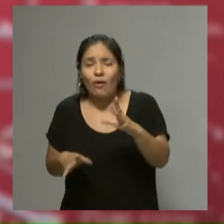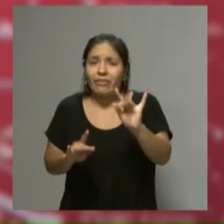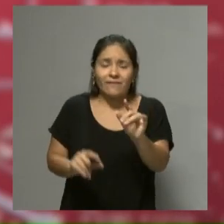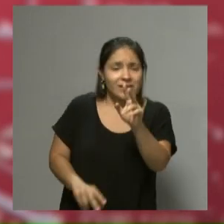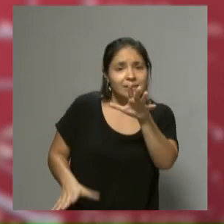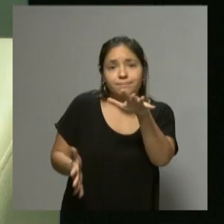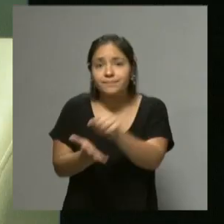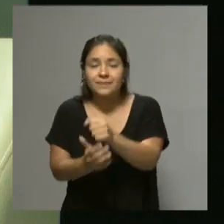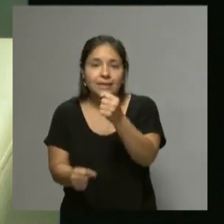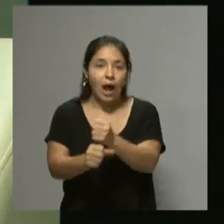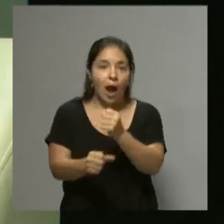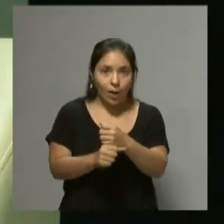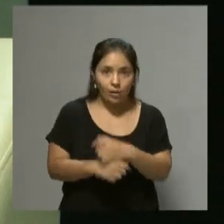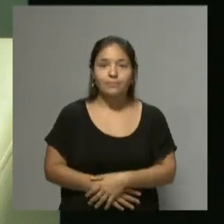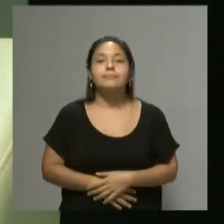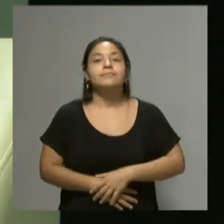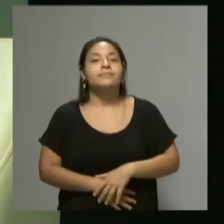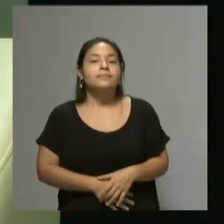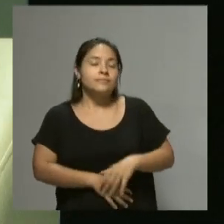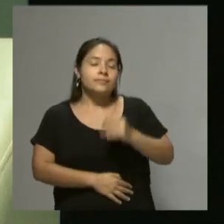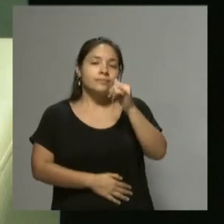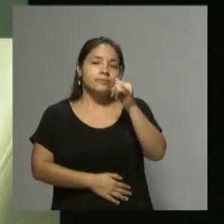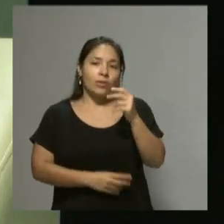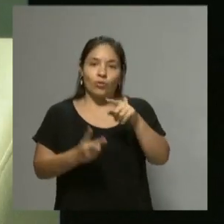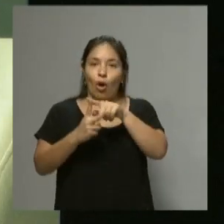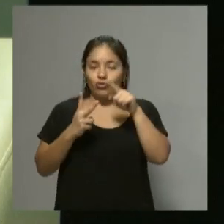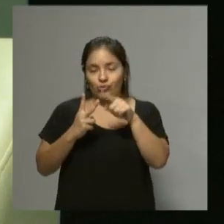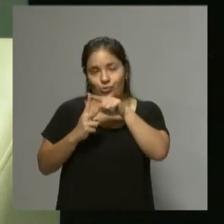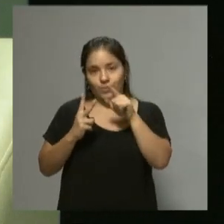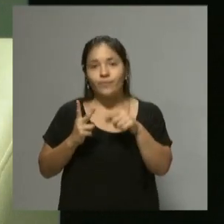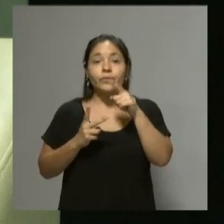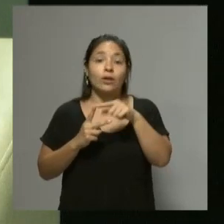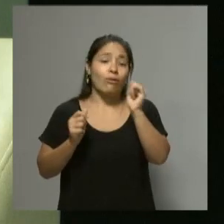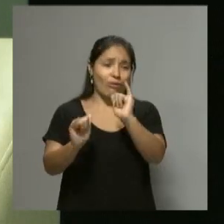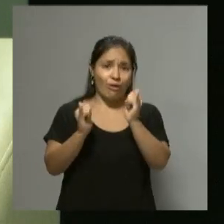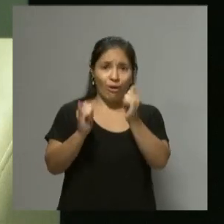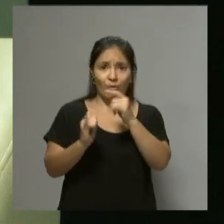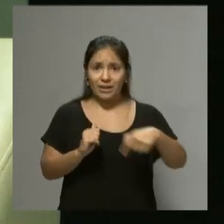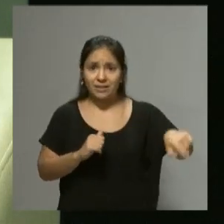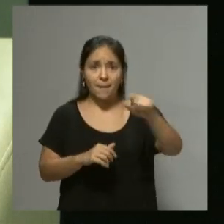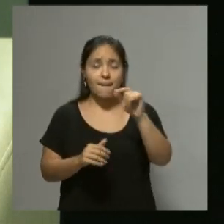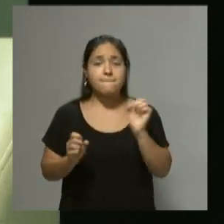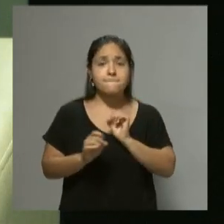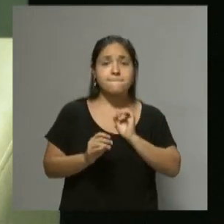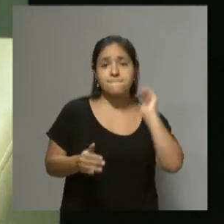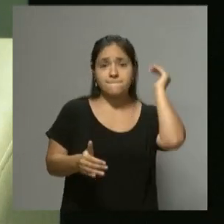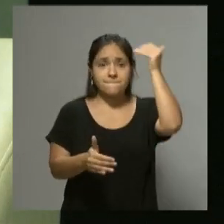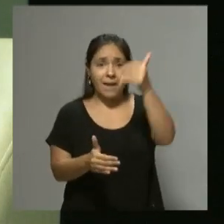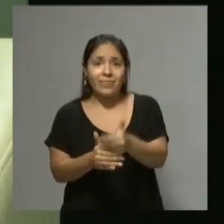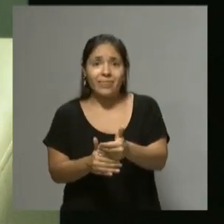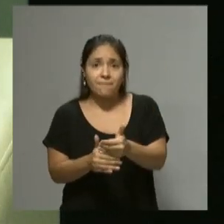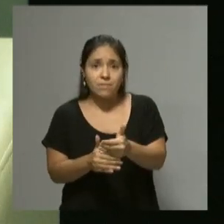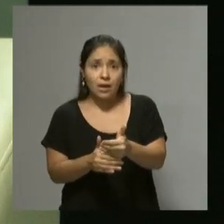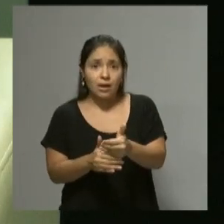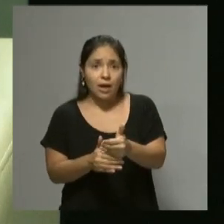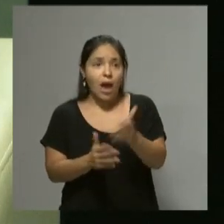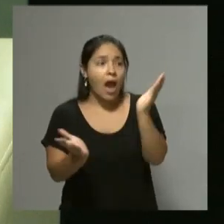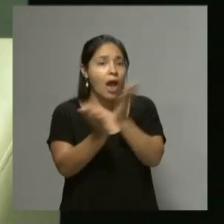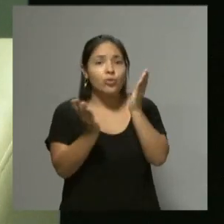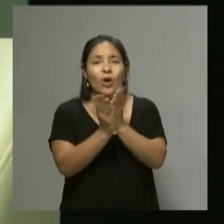temas. Muchos de esos adolescentes en la pandemia dejaron sus estudios. Dejaron de estudiar. Sí.